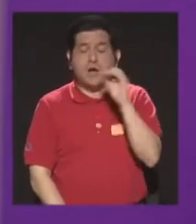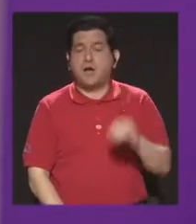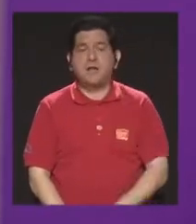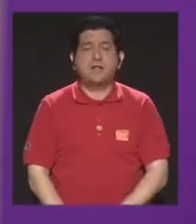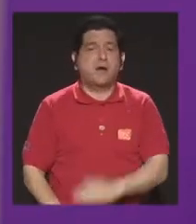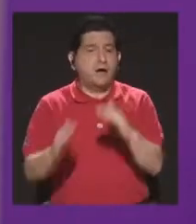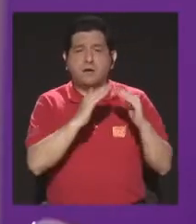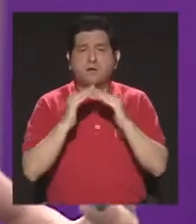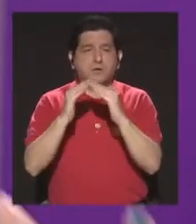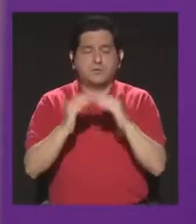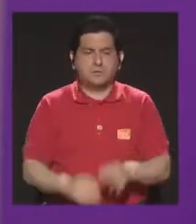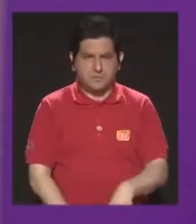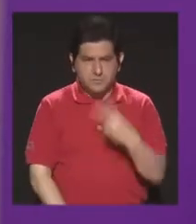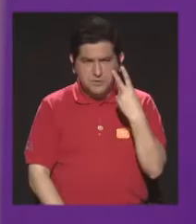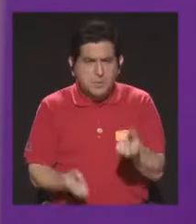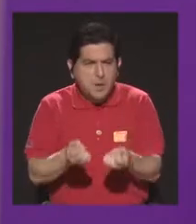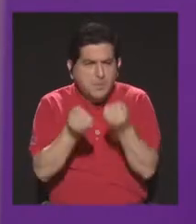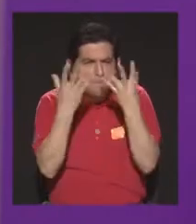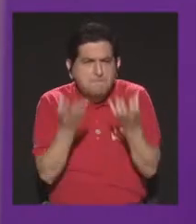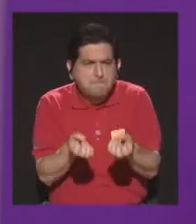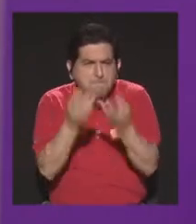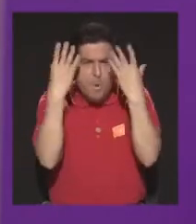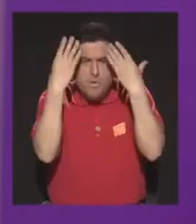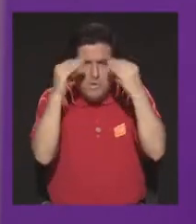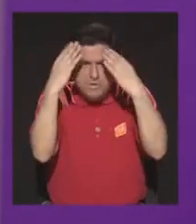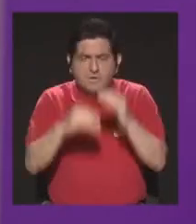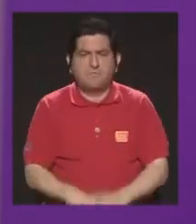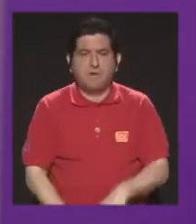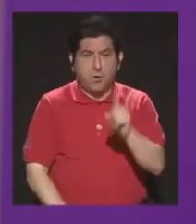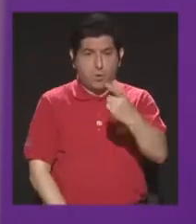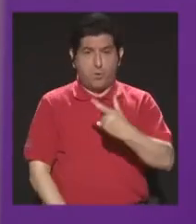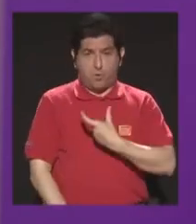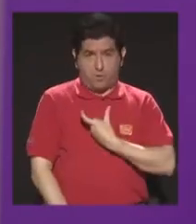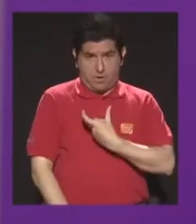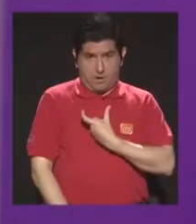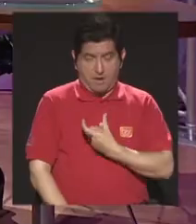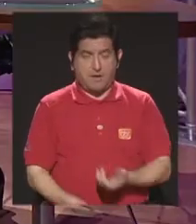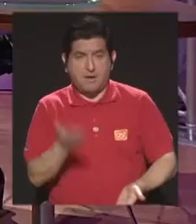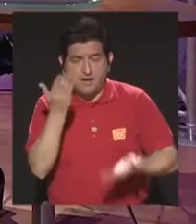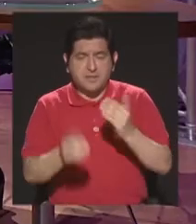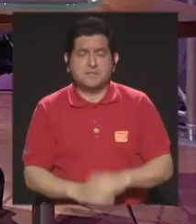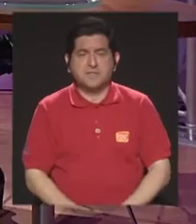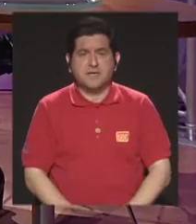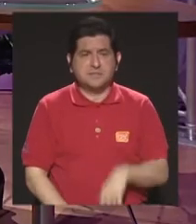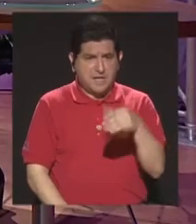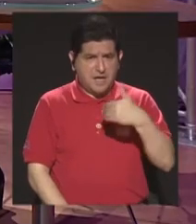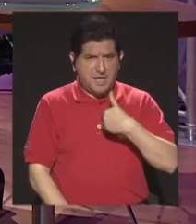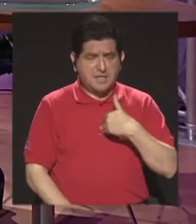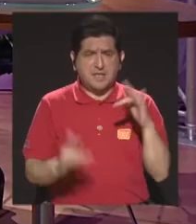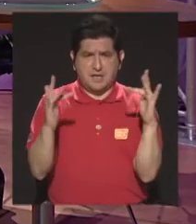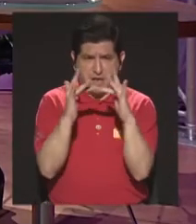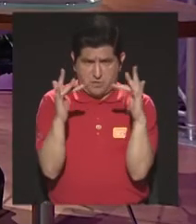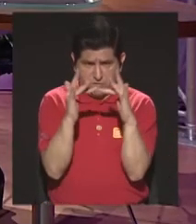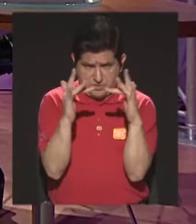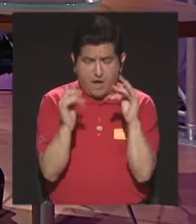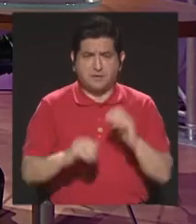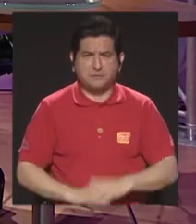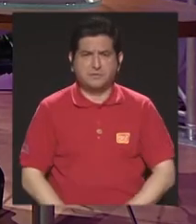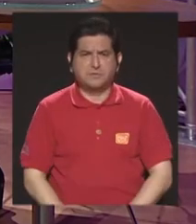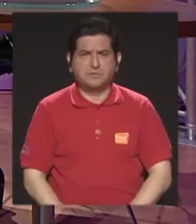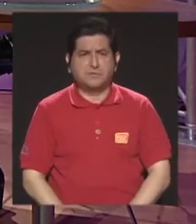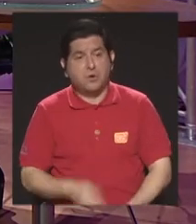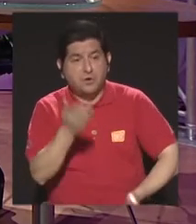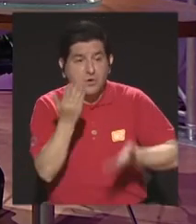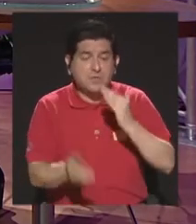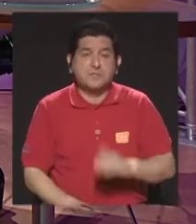civil. Si vemos que hay muchísimos reportes. En una alcaldía, por ejemplo, las alcaldías han tenido contacto con las alcaldías, porque